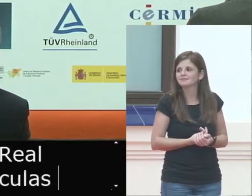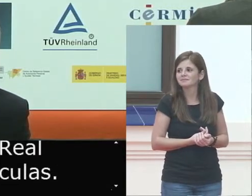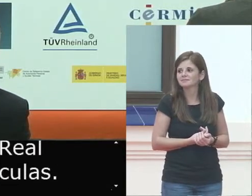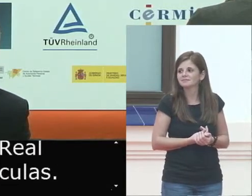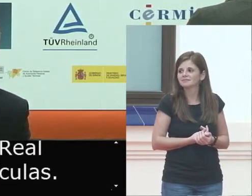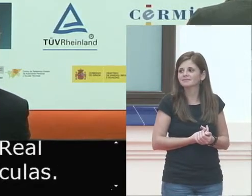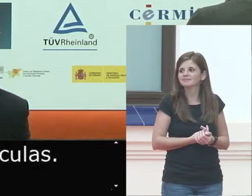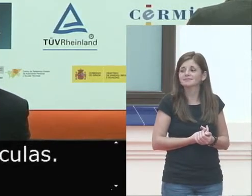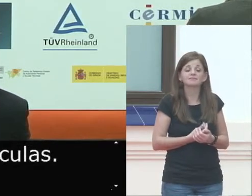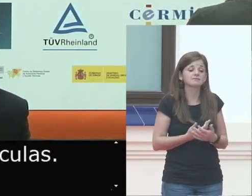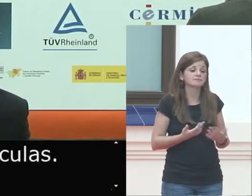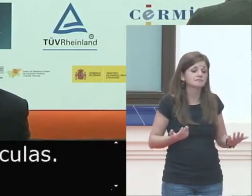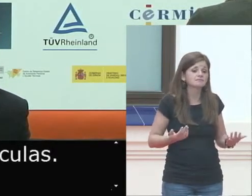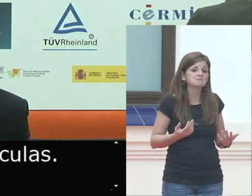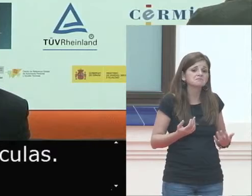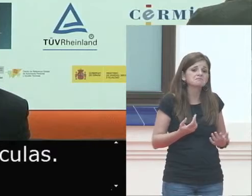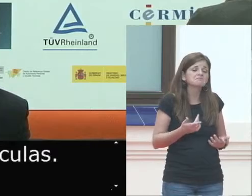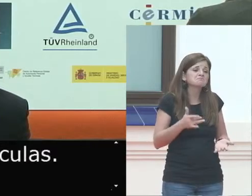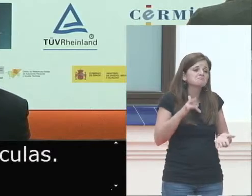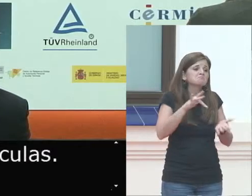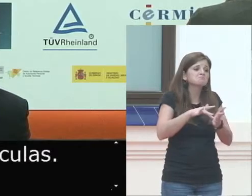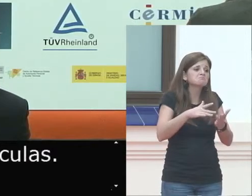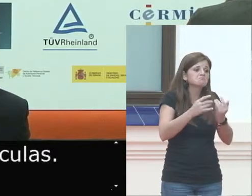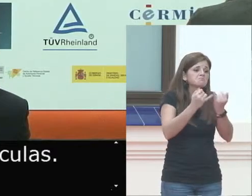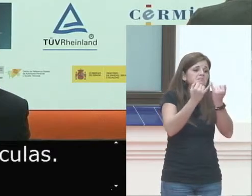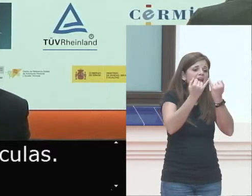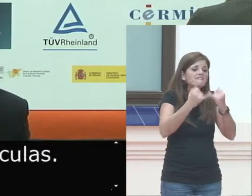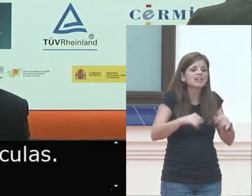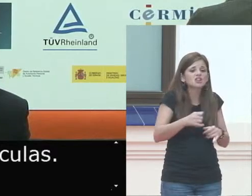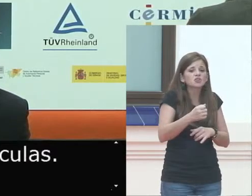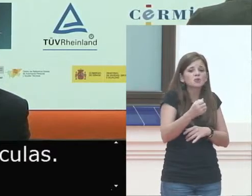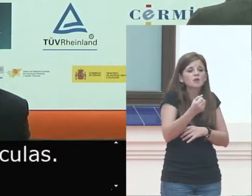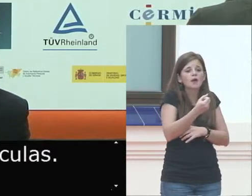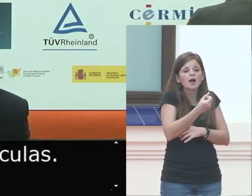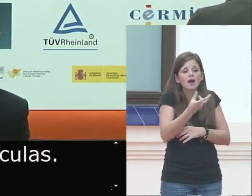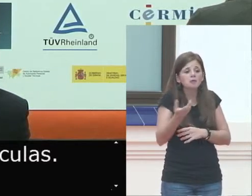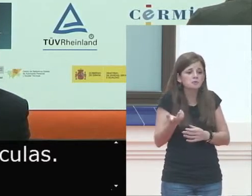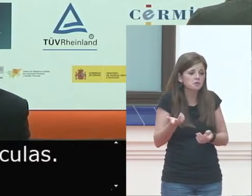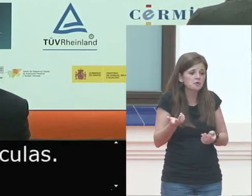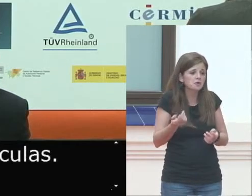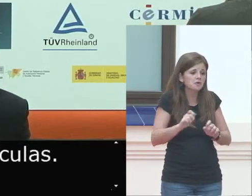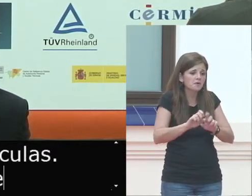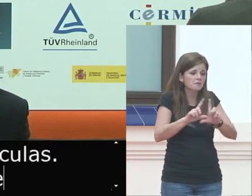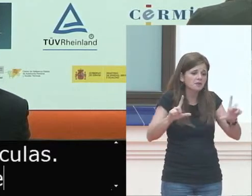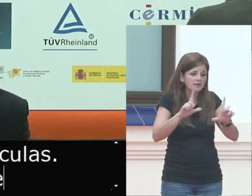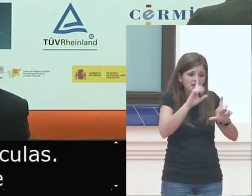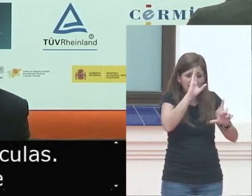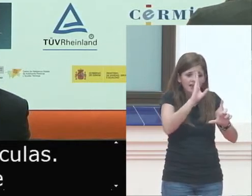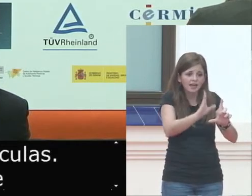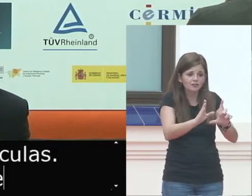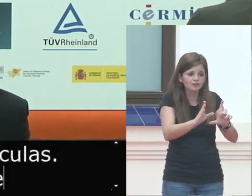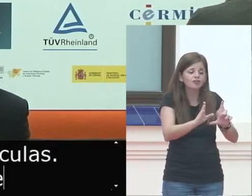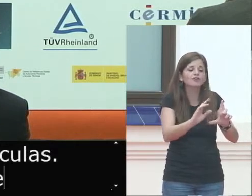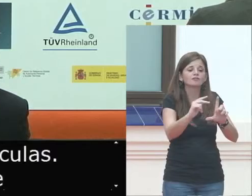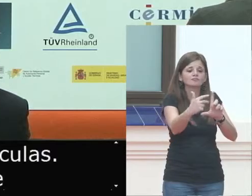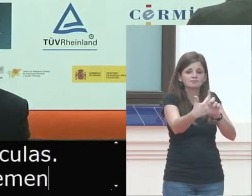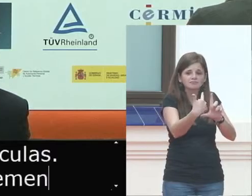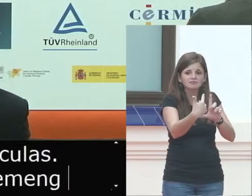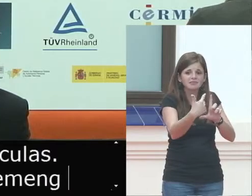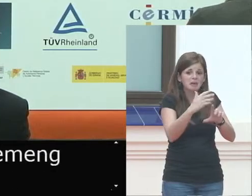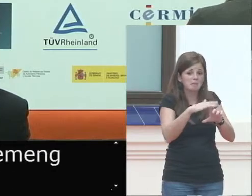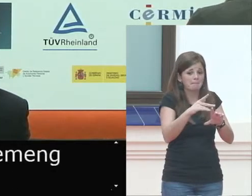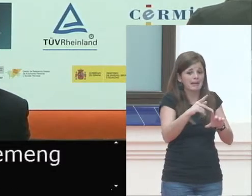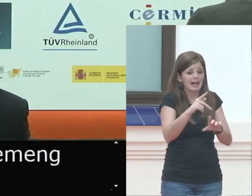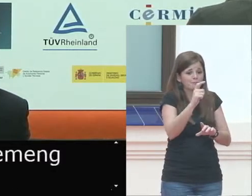Había unos pocos eventos en live streaming, como tenemos ahora, pero eso fue para los super